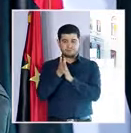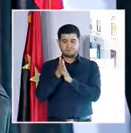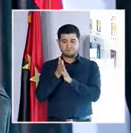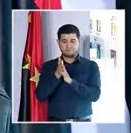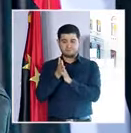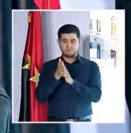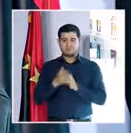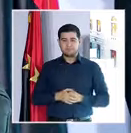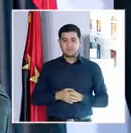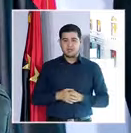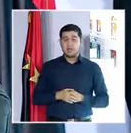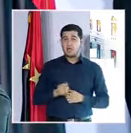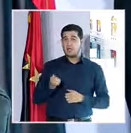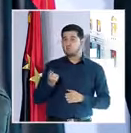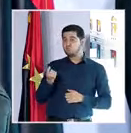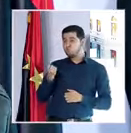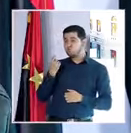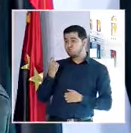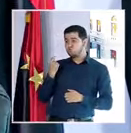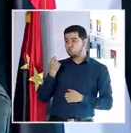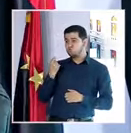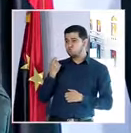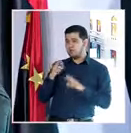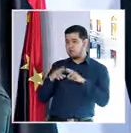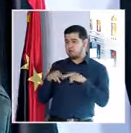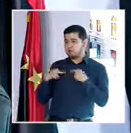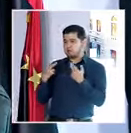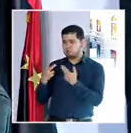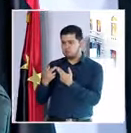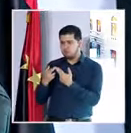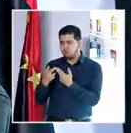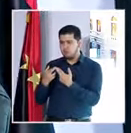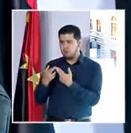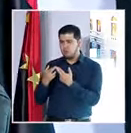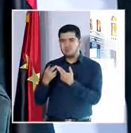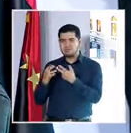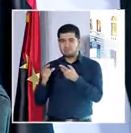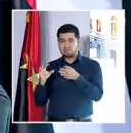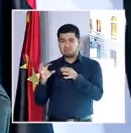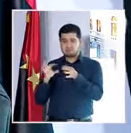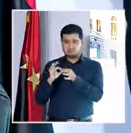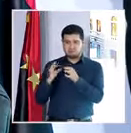con SUTEN y estuve reunido con Asinor,